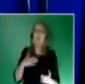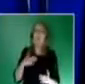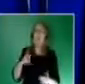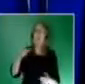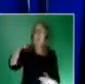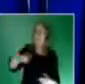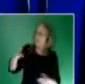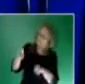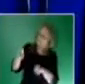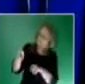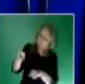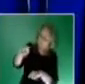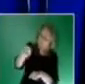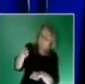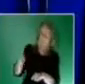6 horas